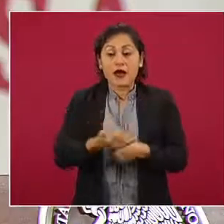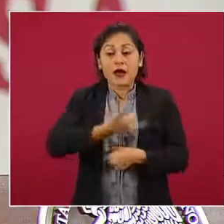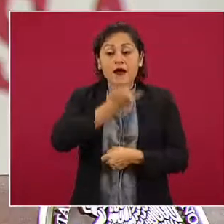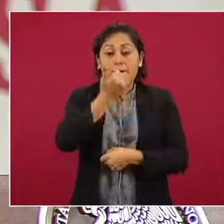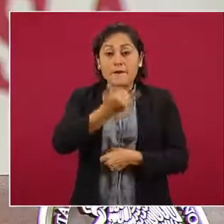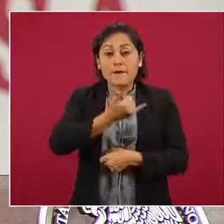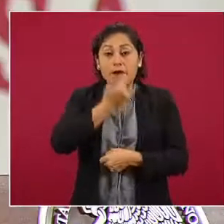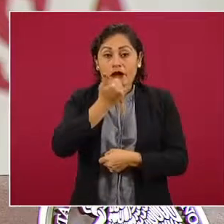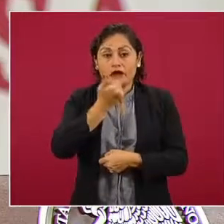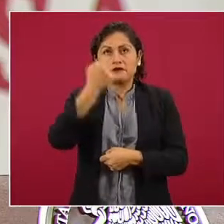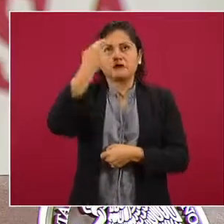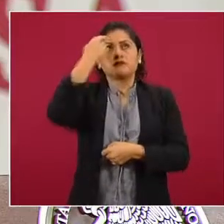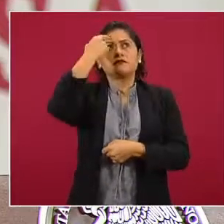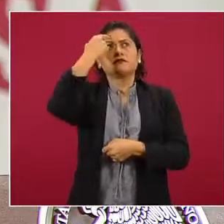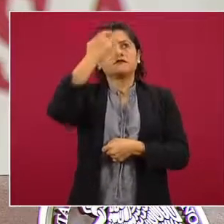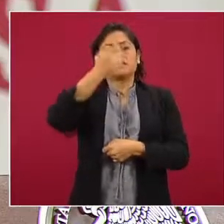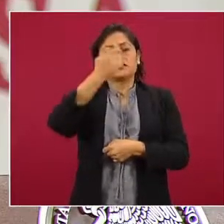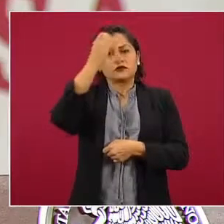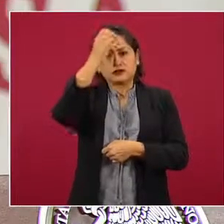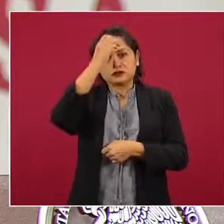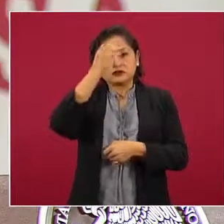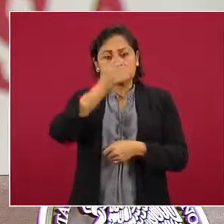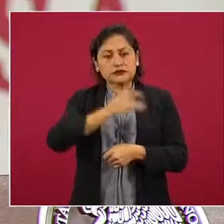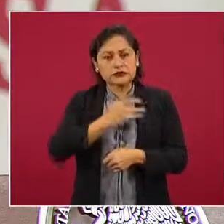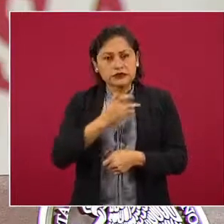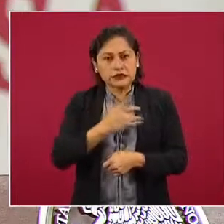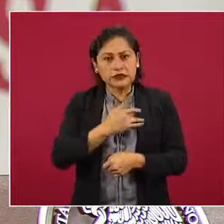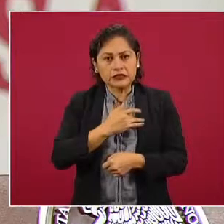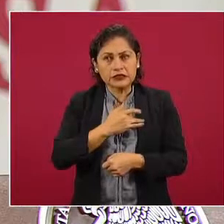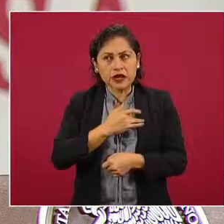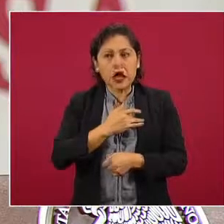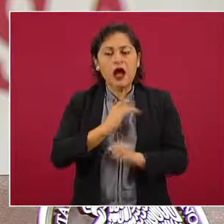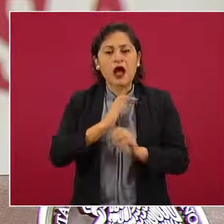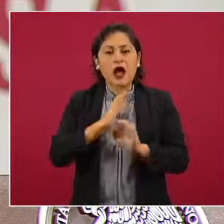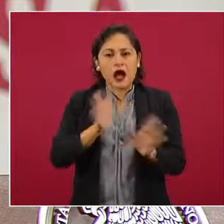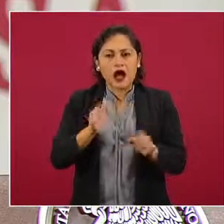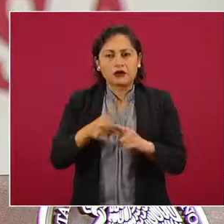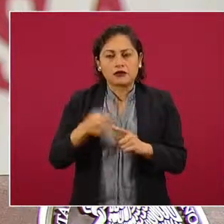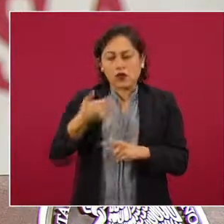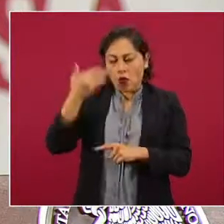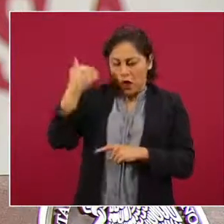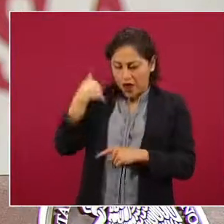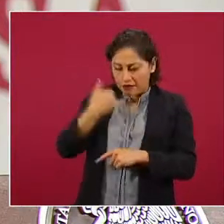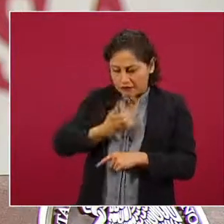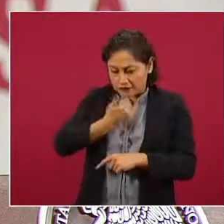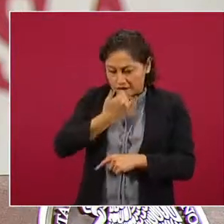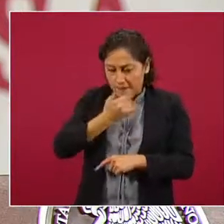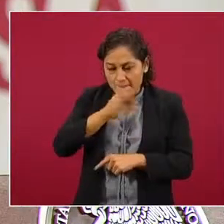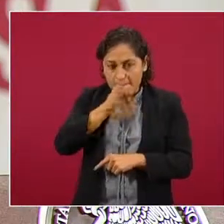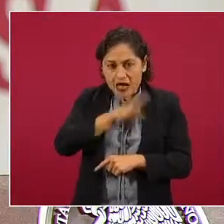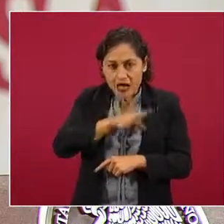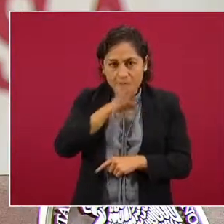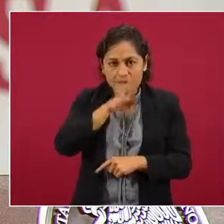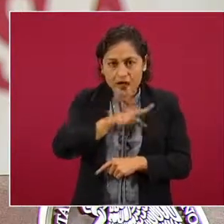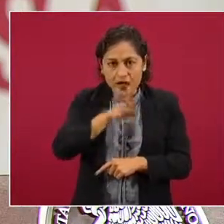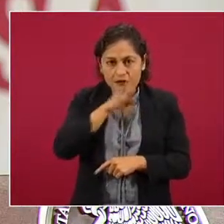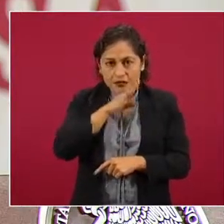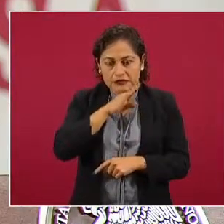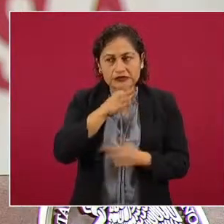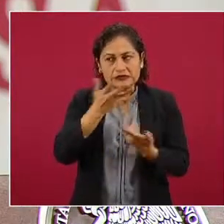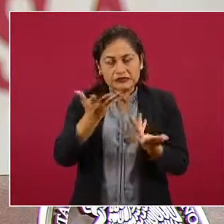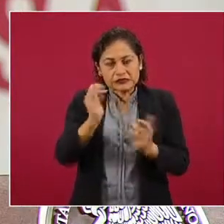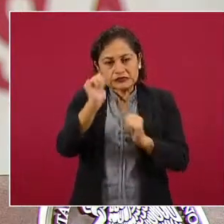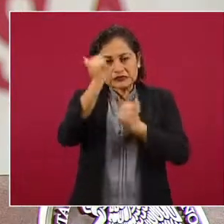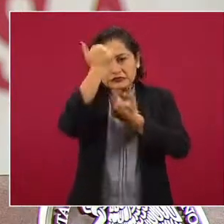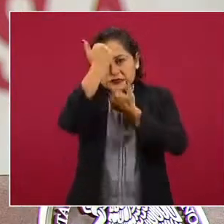de conciencia por actos indebidos y un arrepentimiento que implica el